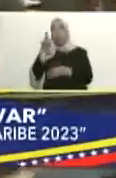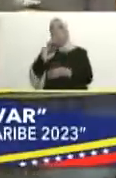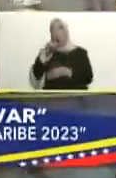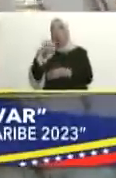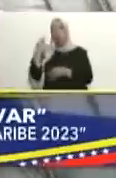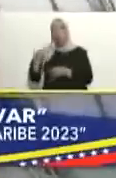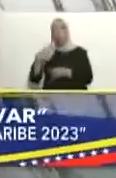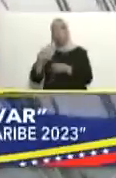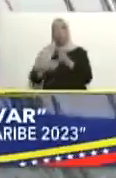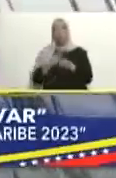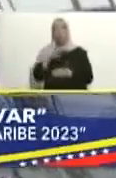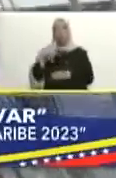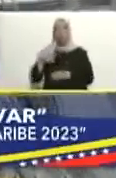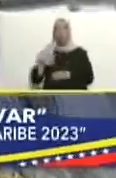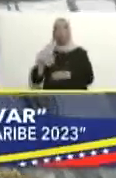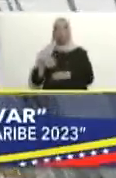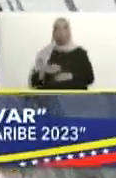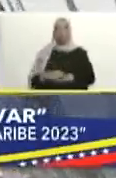hemos pasado,